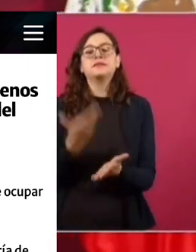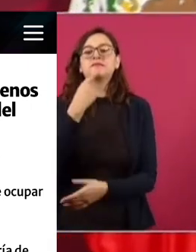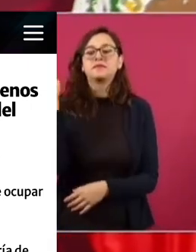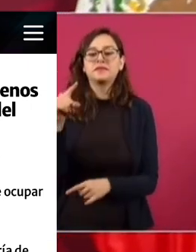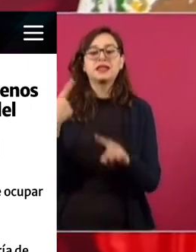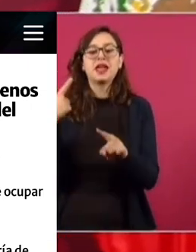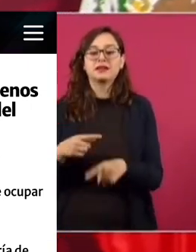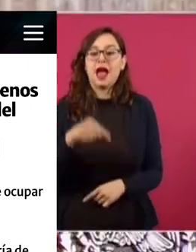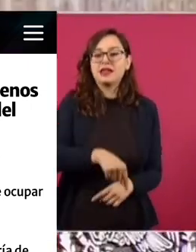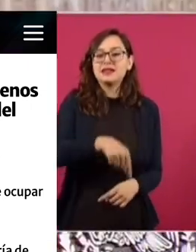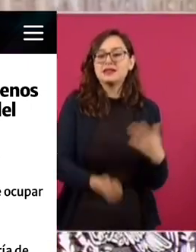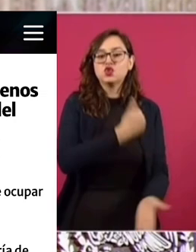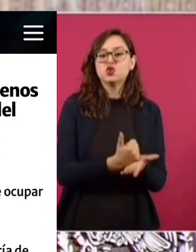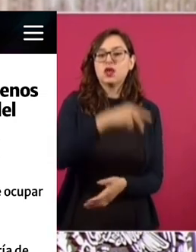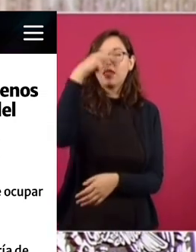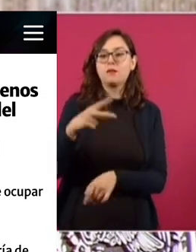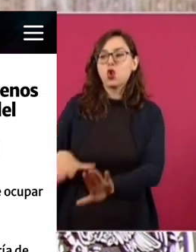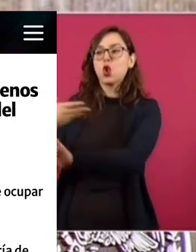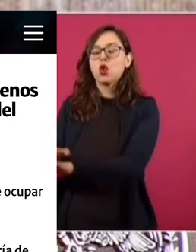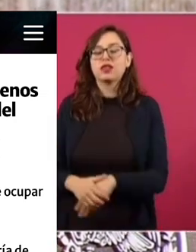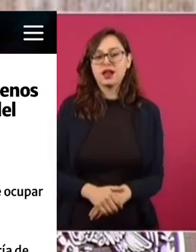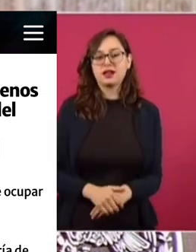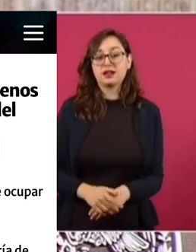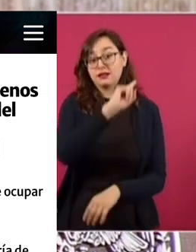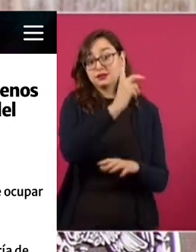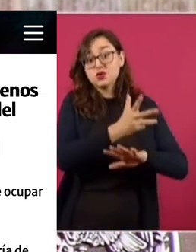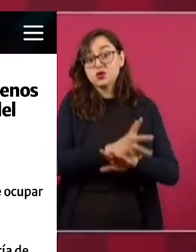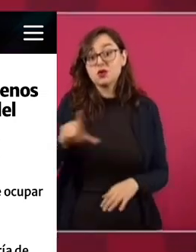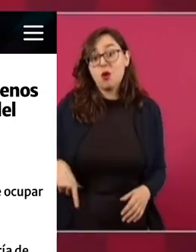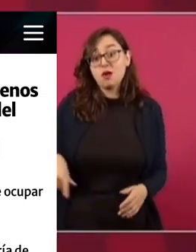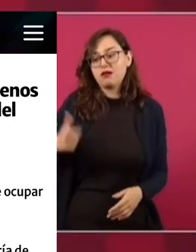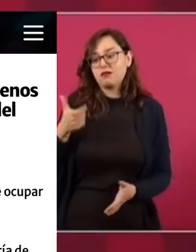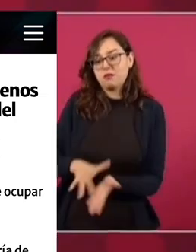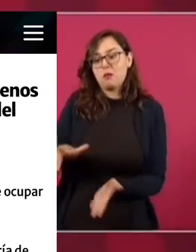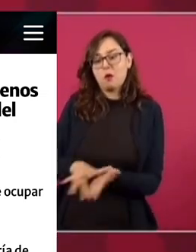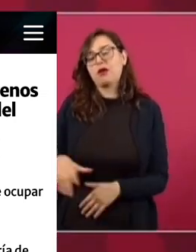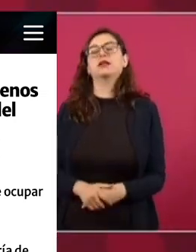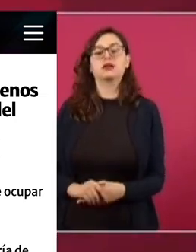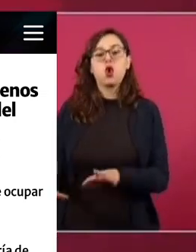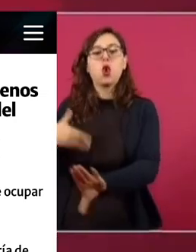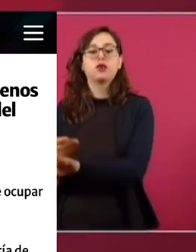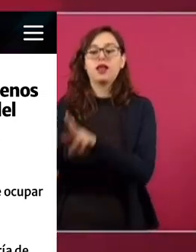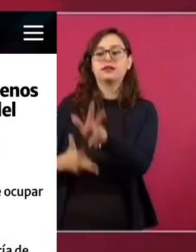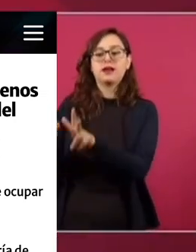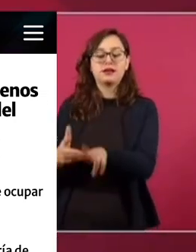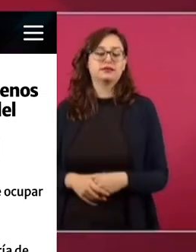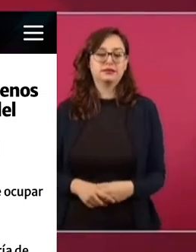ambientalistas financiados por el gobierno de Estados Unidos y nos promueven estos amparos.